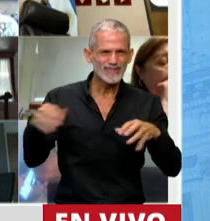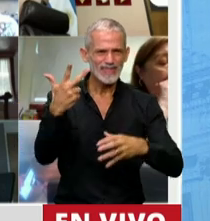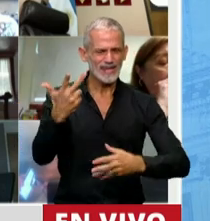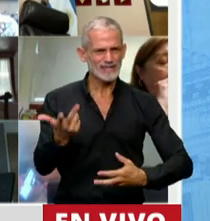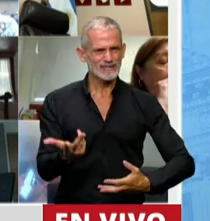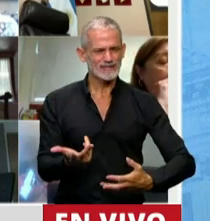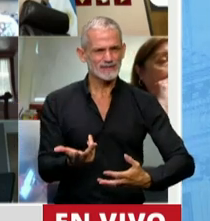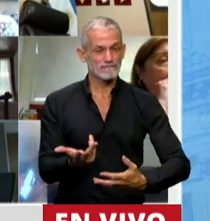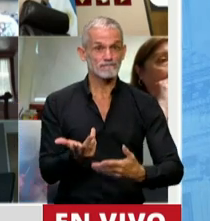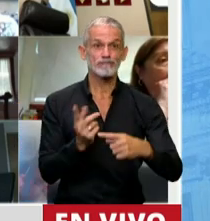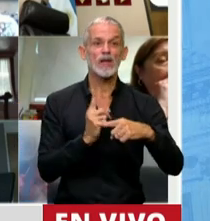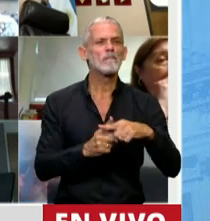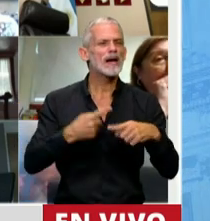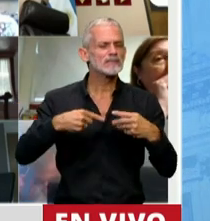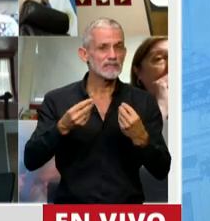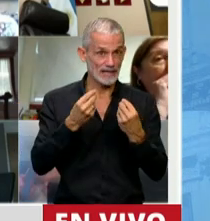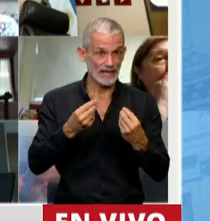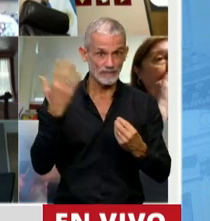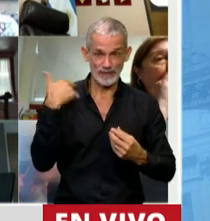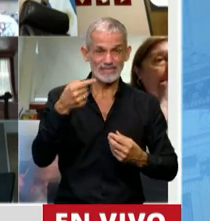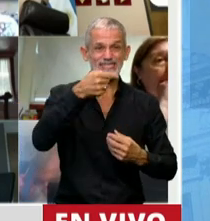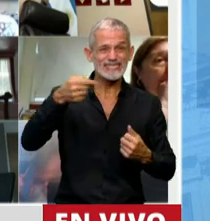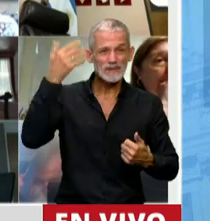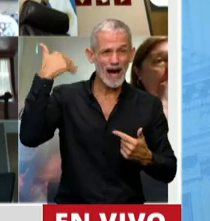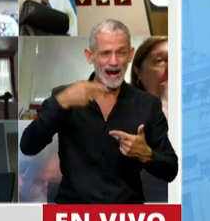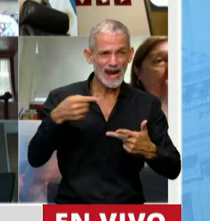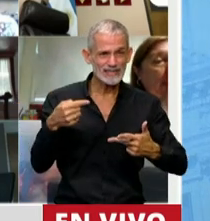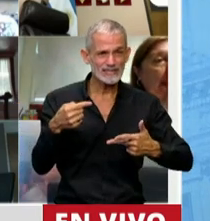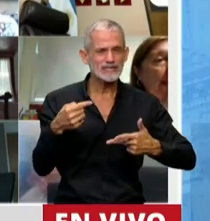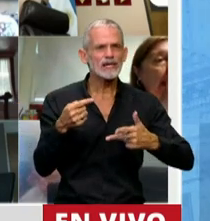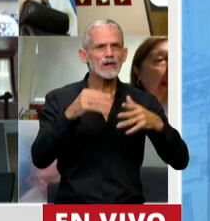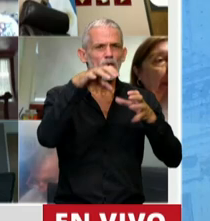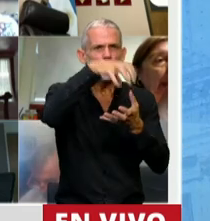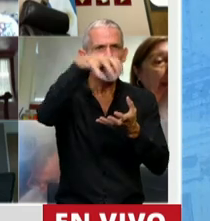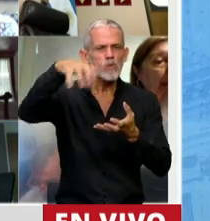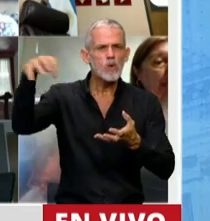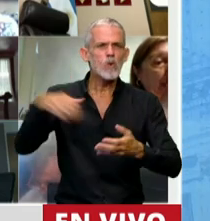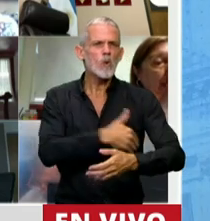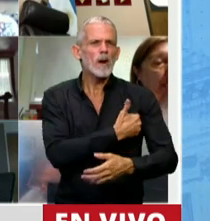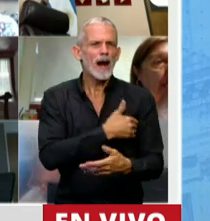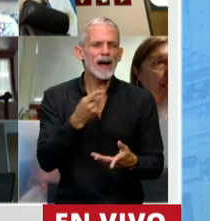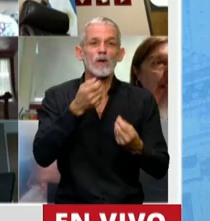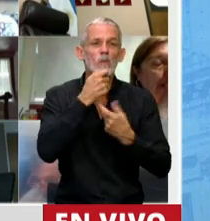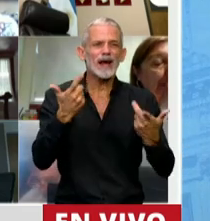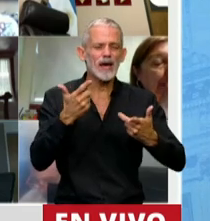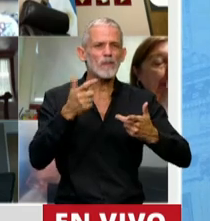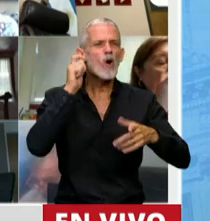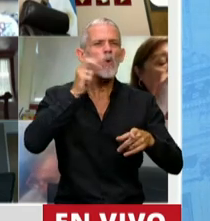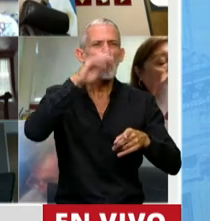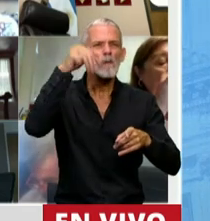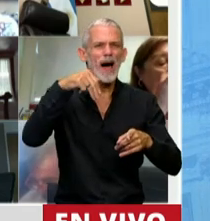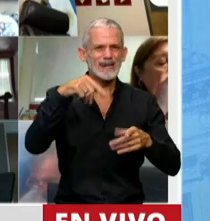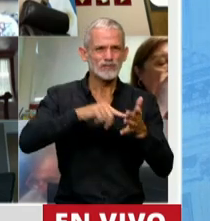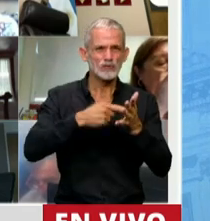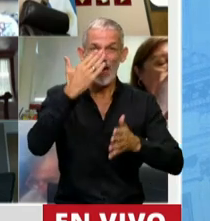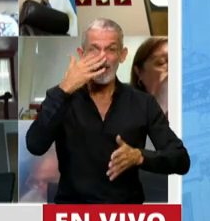Debo decir también que en las últimas semanas templos emblemáticos, como por ejemplo el del Boulevard Guzmán en la ciudad de